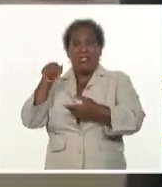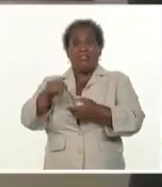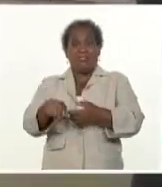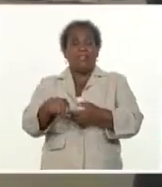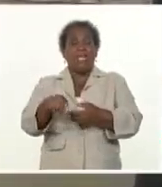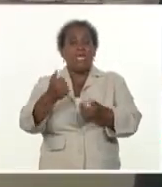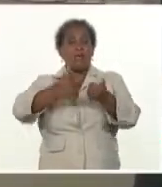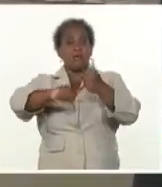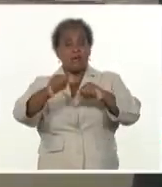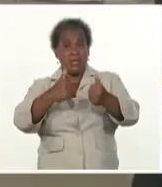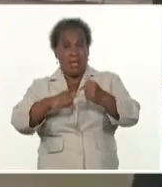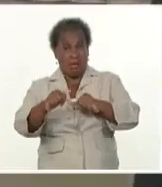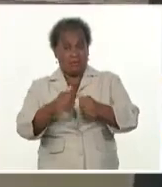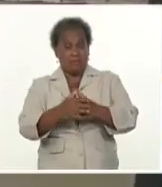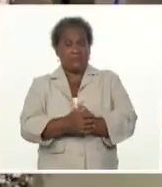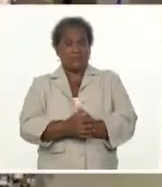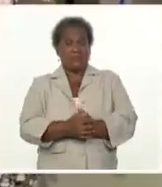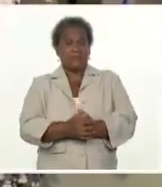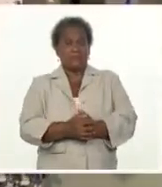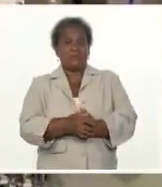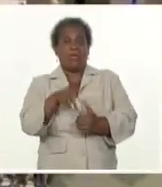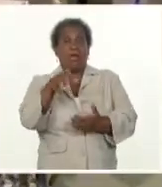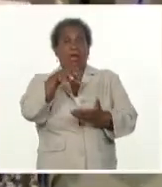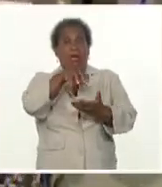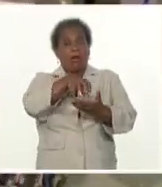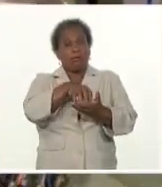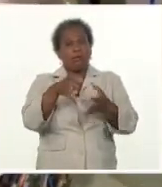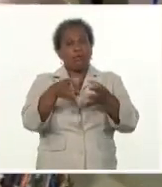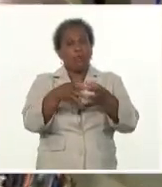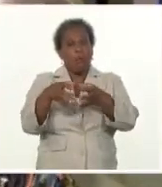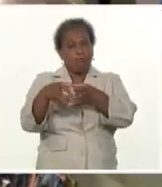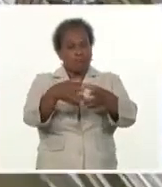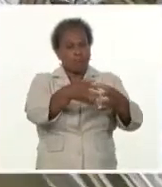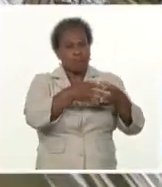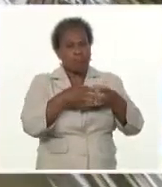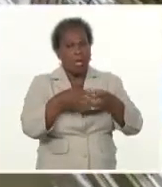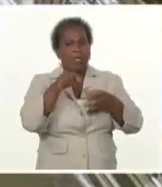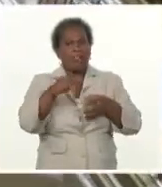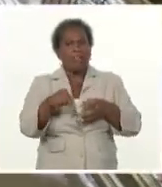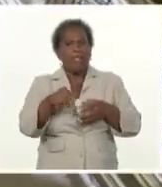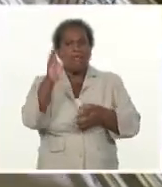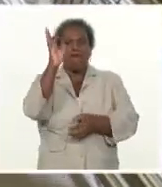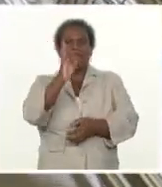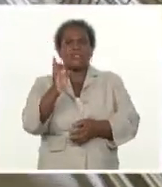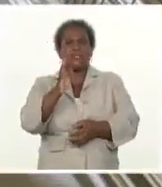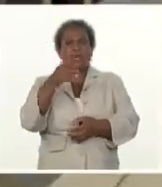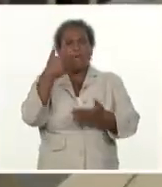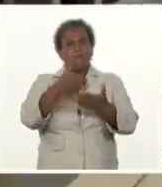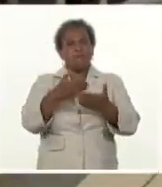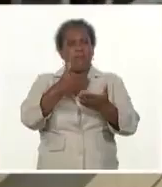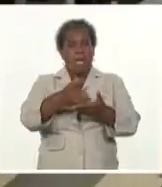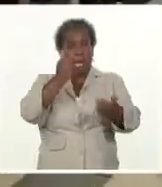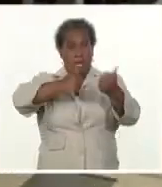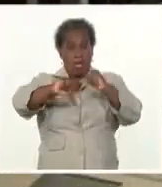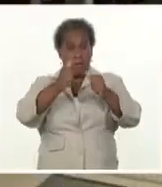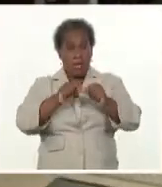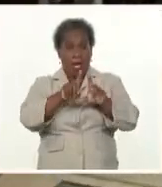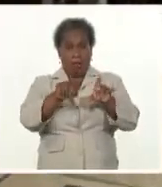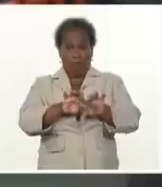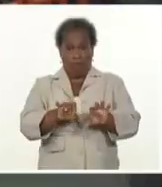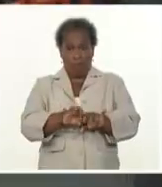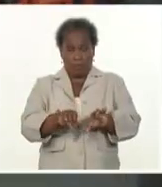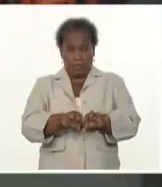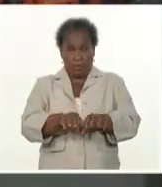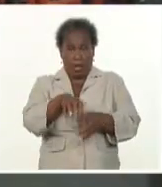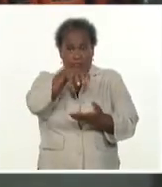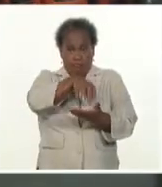como superpesados. Existe un notable conjunto de instalaciones de física experimental, química e informática,